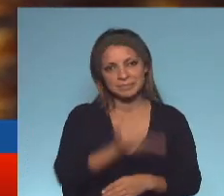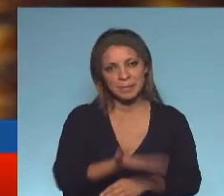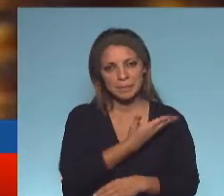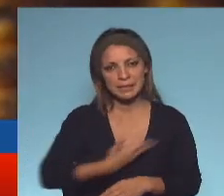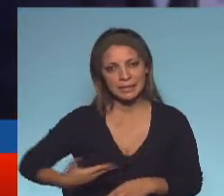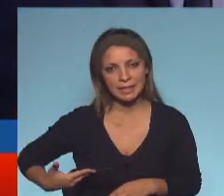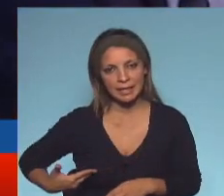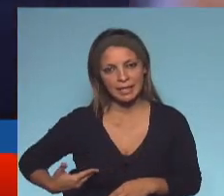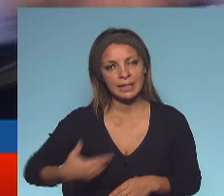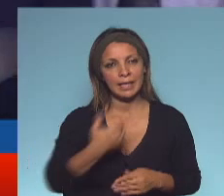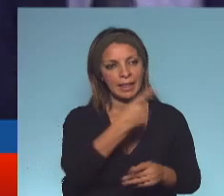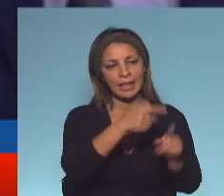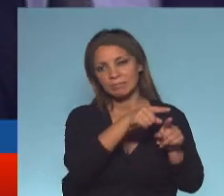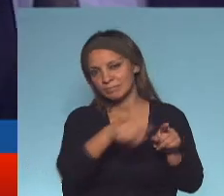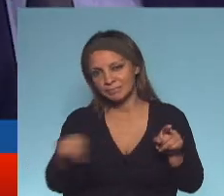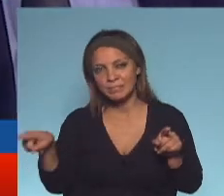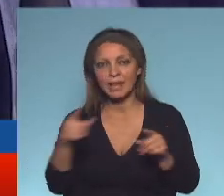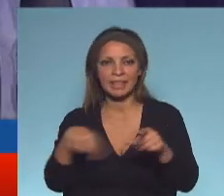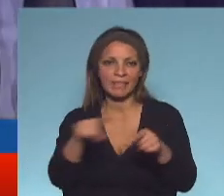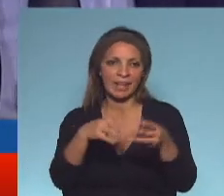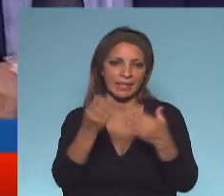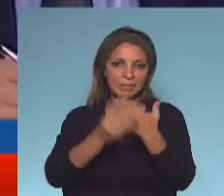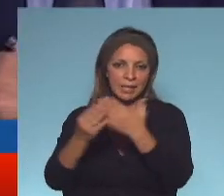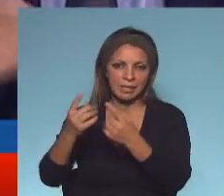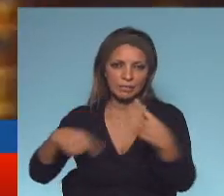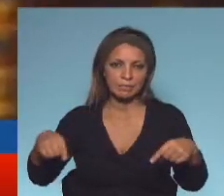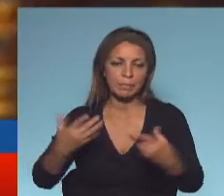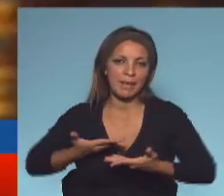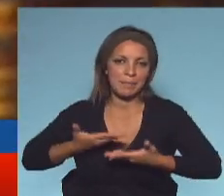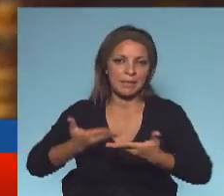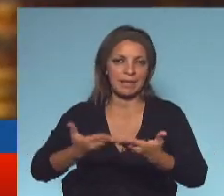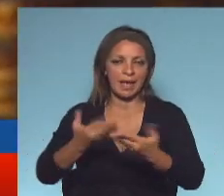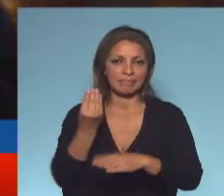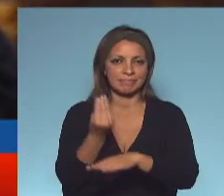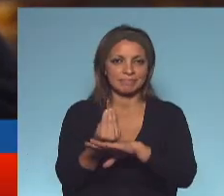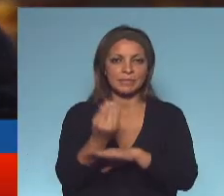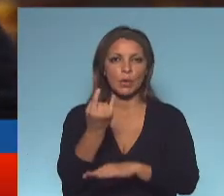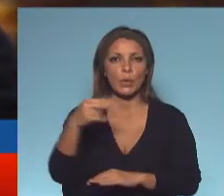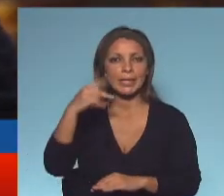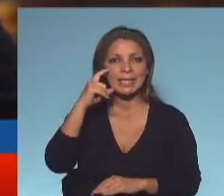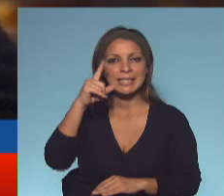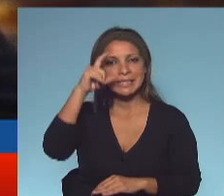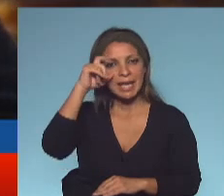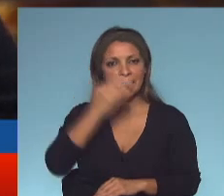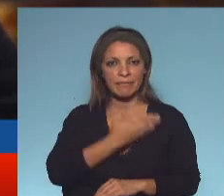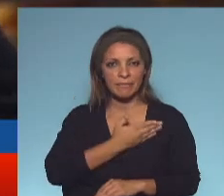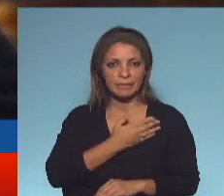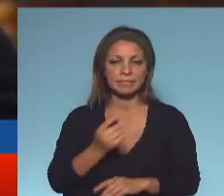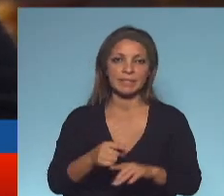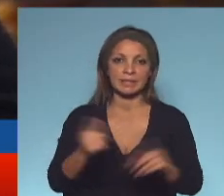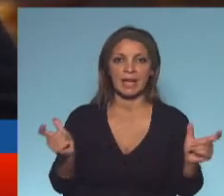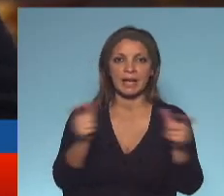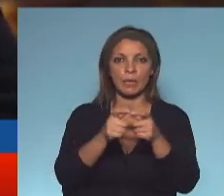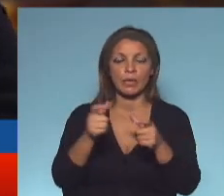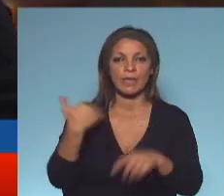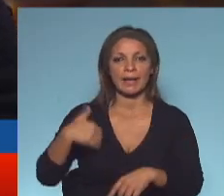su intermedio a todos los ministros, ministras y autoridades por invitar a UNICEF a participar de esta nueva reunión de la Mesa Argentina contra el